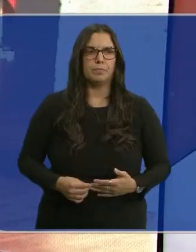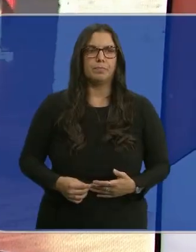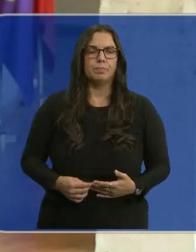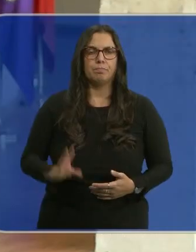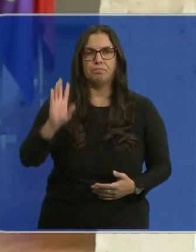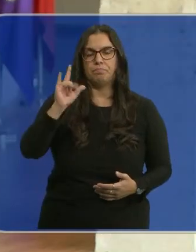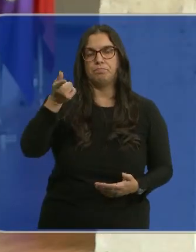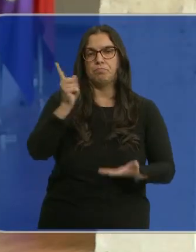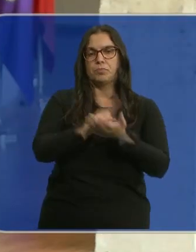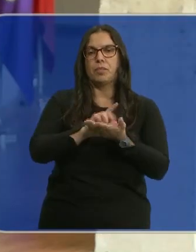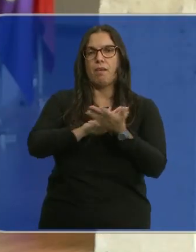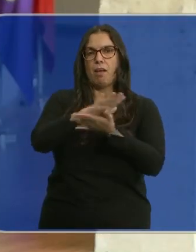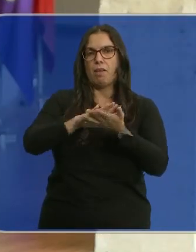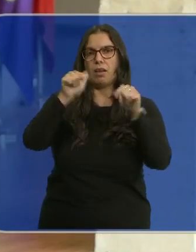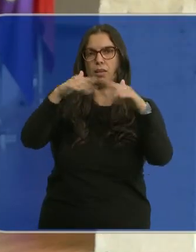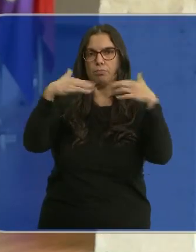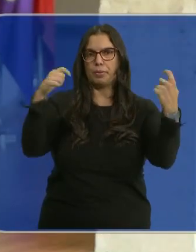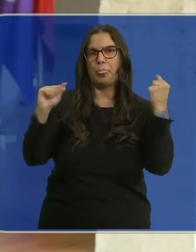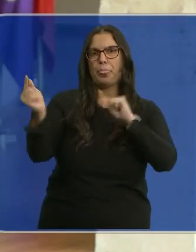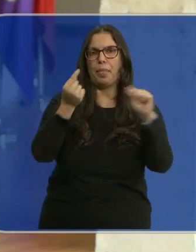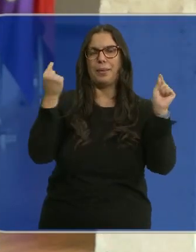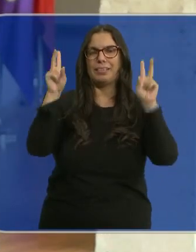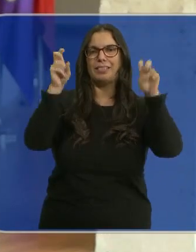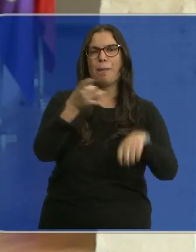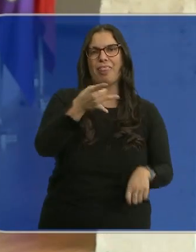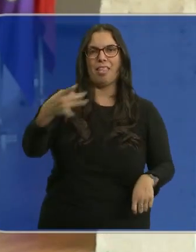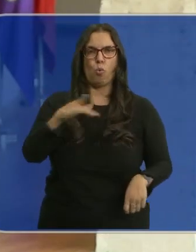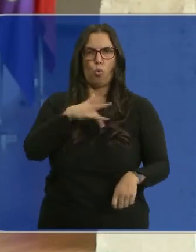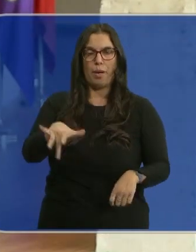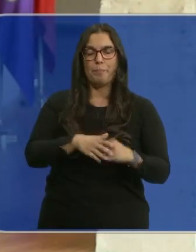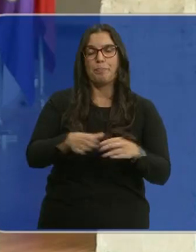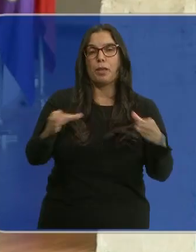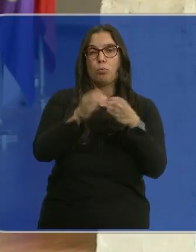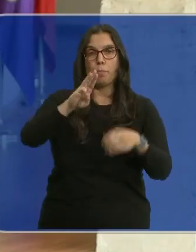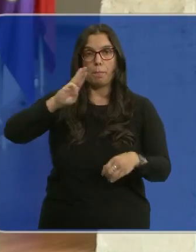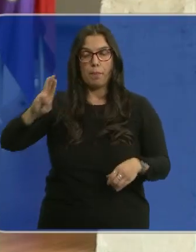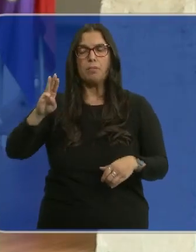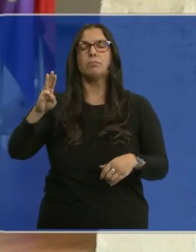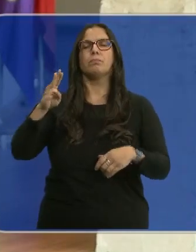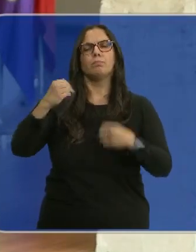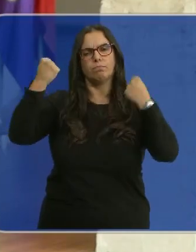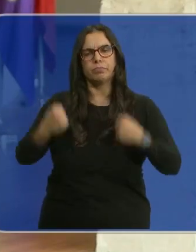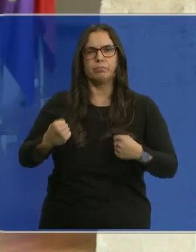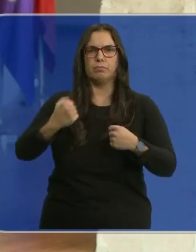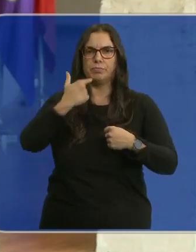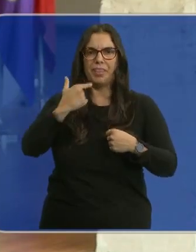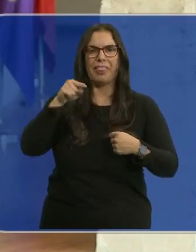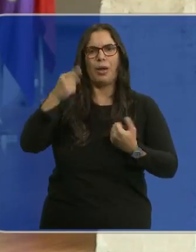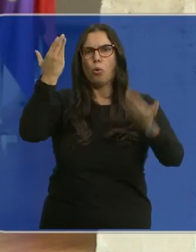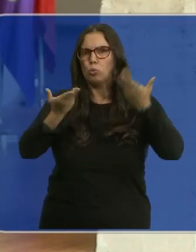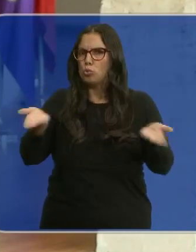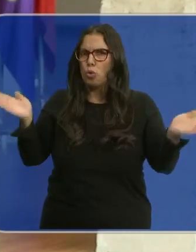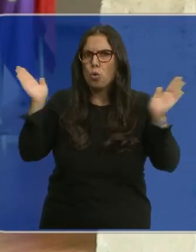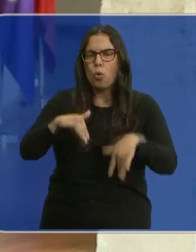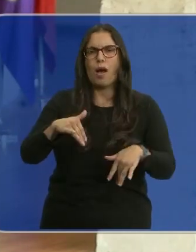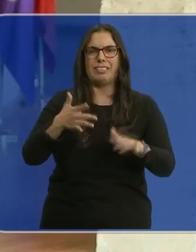Sí, de nuevo ha estado presente en este hemiciclo el debate de la condonación de la deuda. El Partido Popular, como decías, insiste en que es injusto